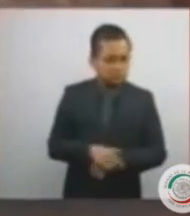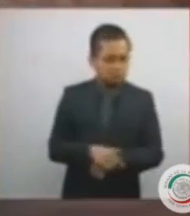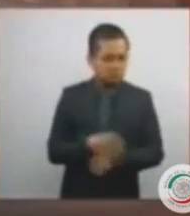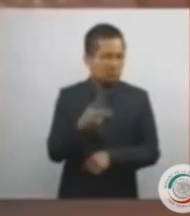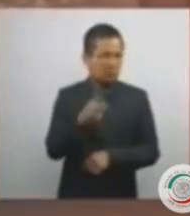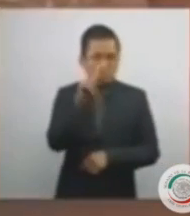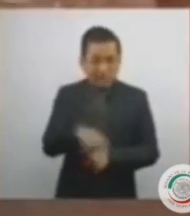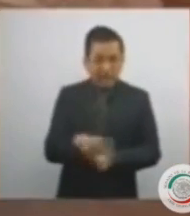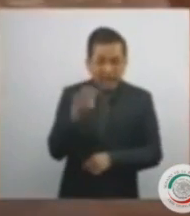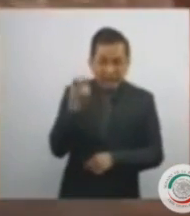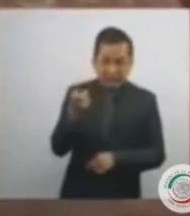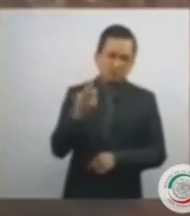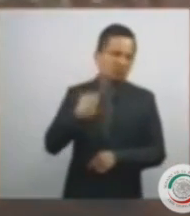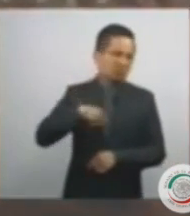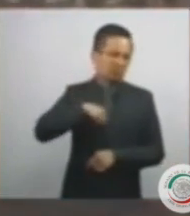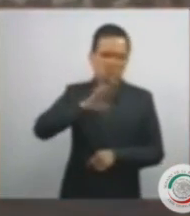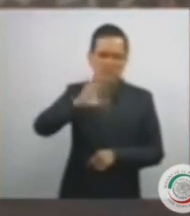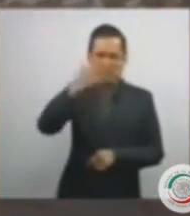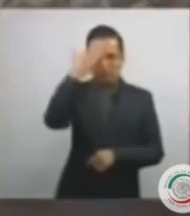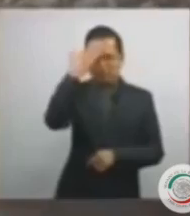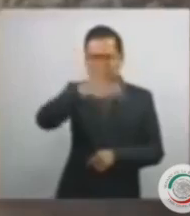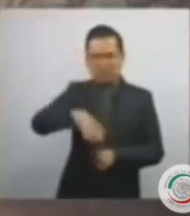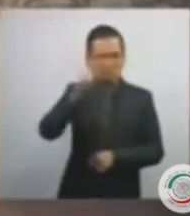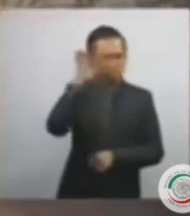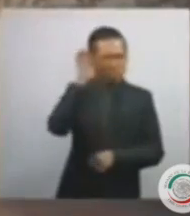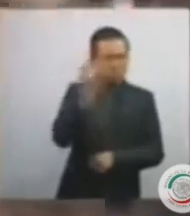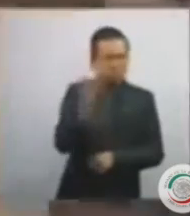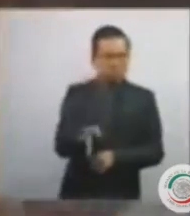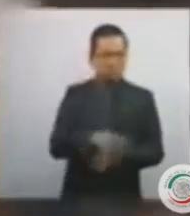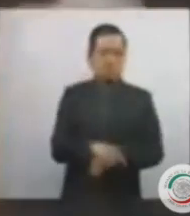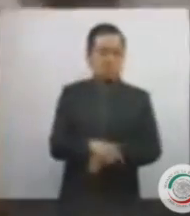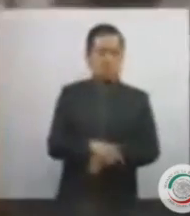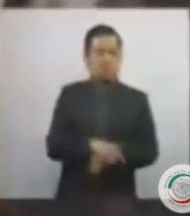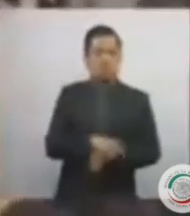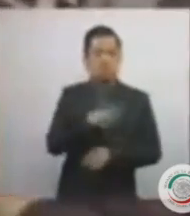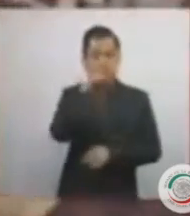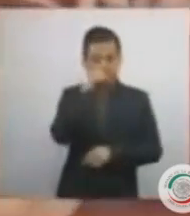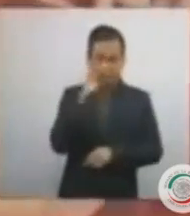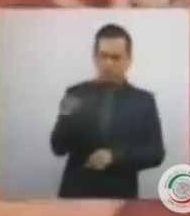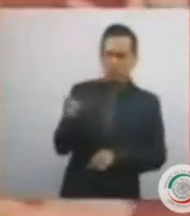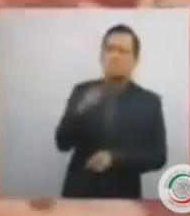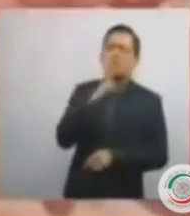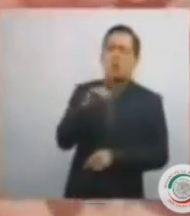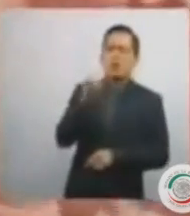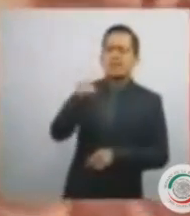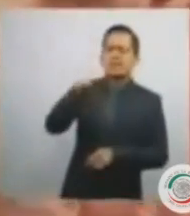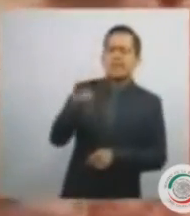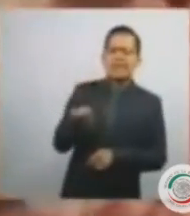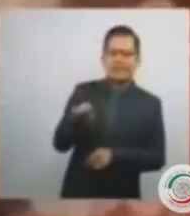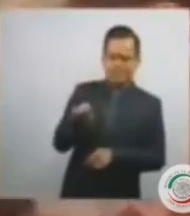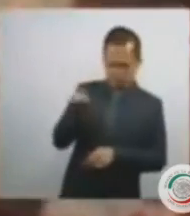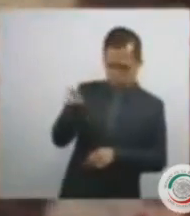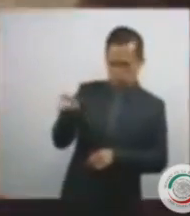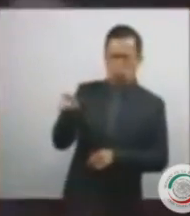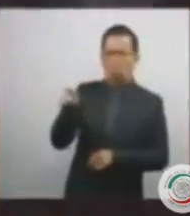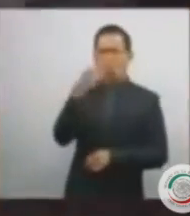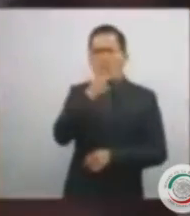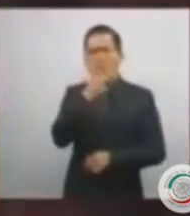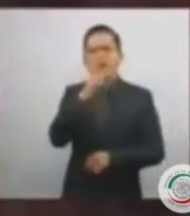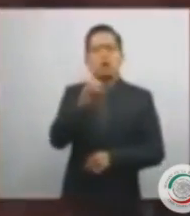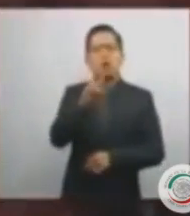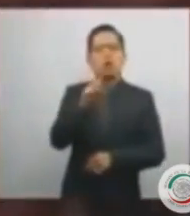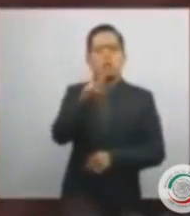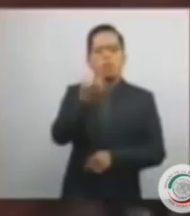Yo suplico al INE, al señor Córdoba, que también calle de ese modo a los gobernadores,